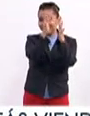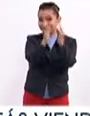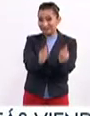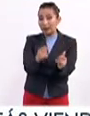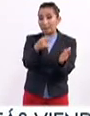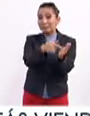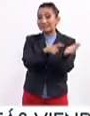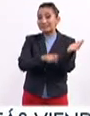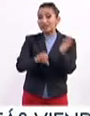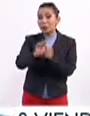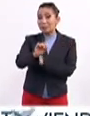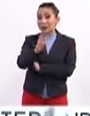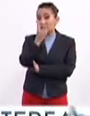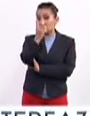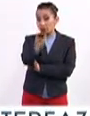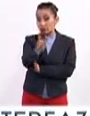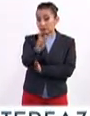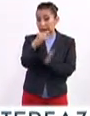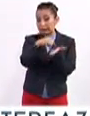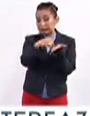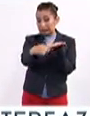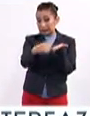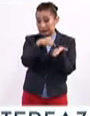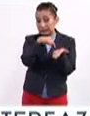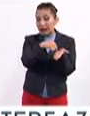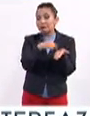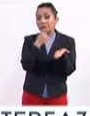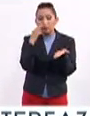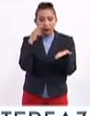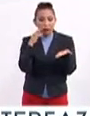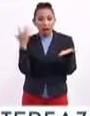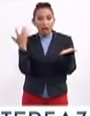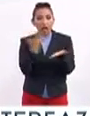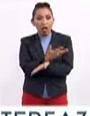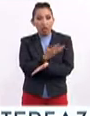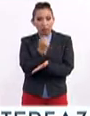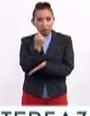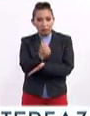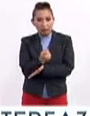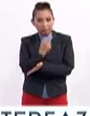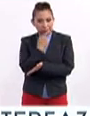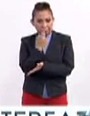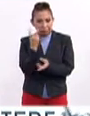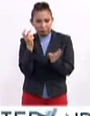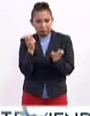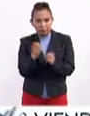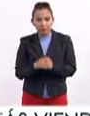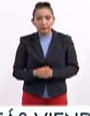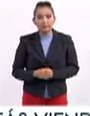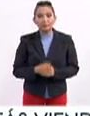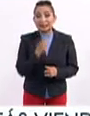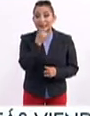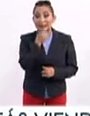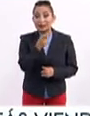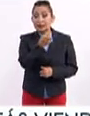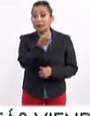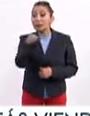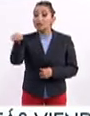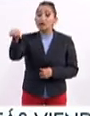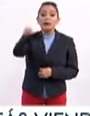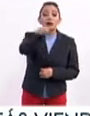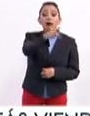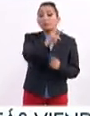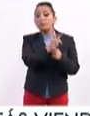de 1792 y creo que eso nos lleva para ver qué es esto, de qué estamos hablando. Dice, aquel